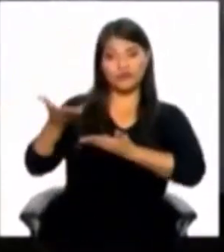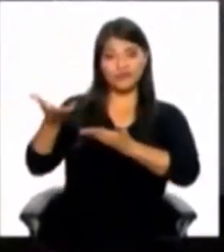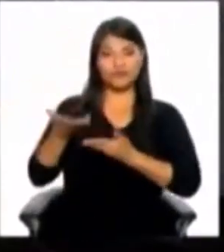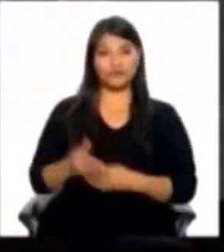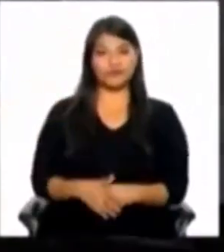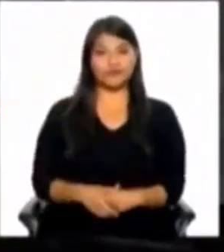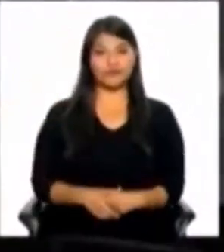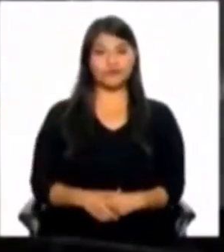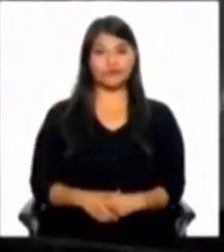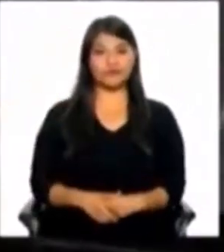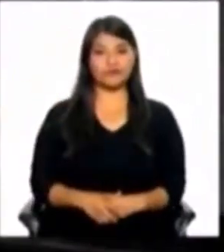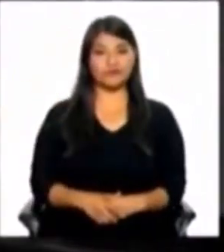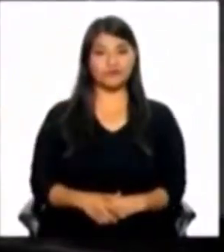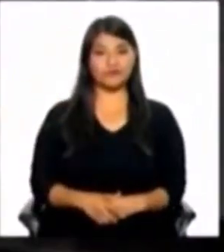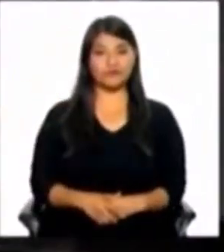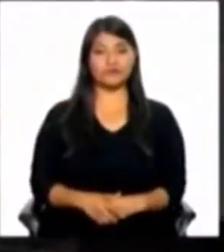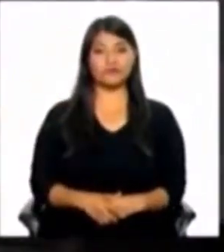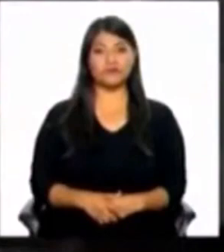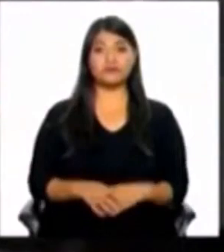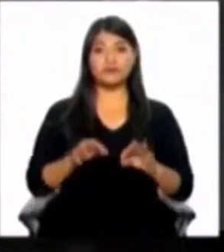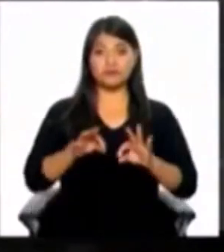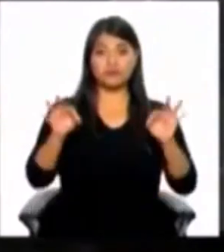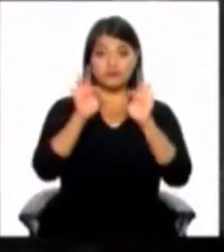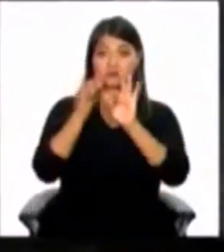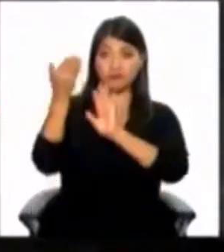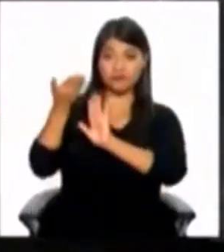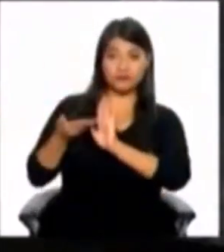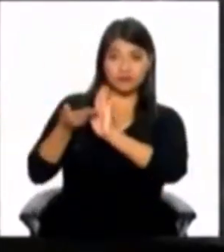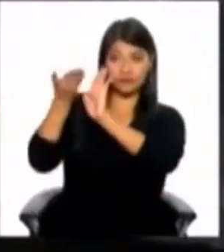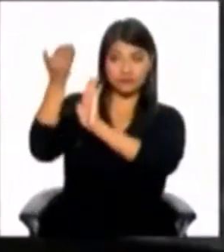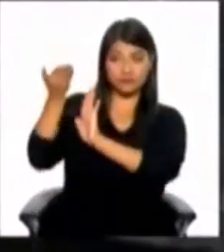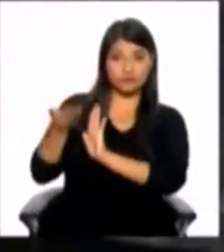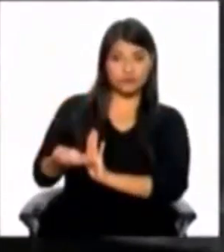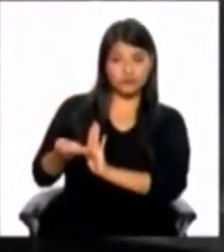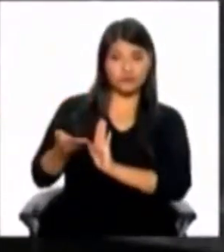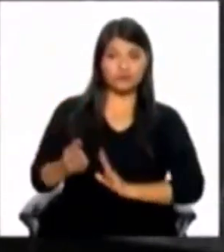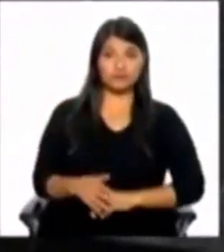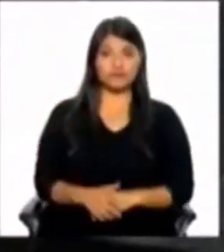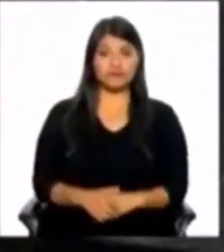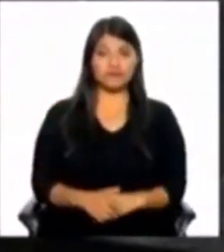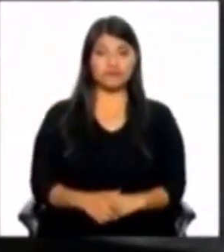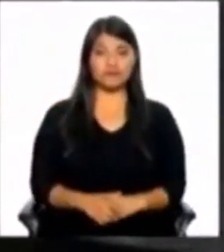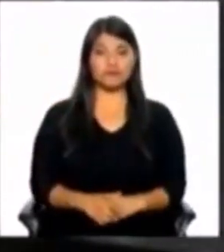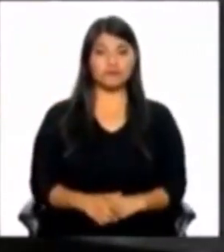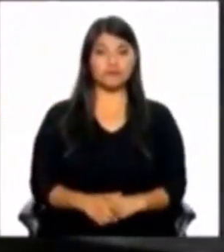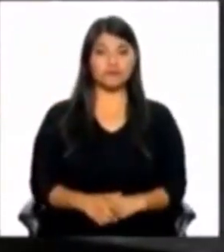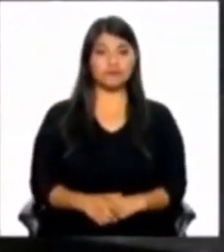Perú. El protocolo, por favor, acompañe a su excelencia.